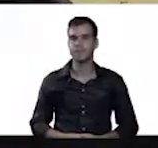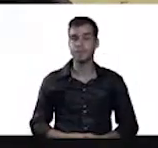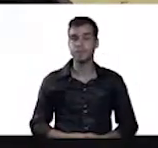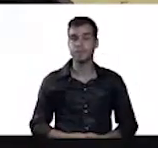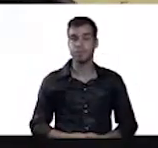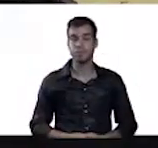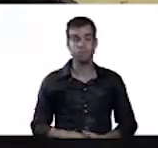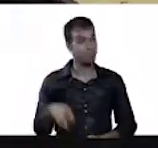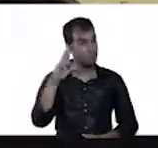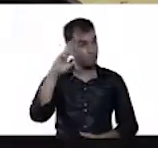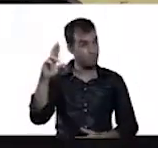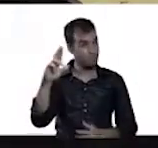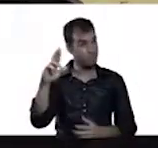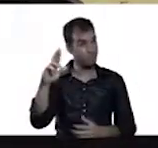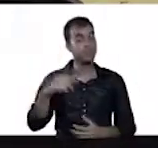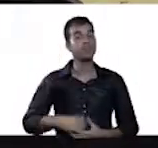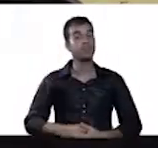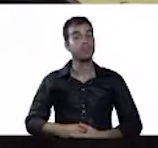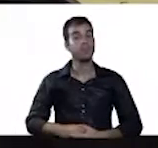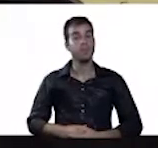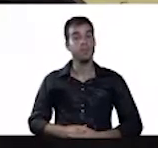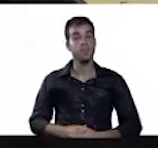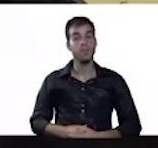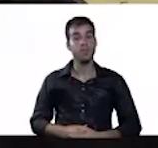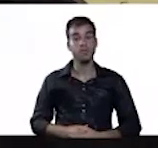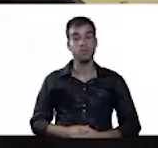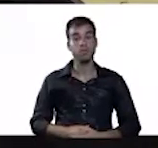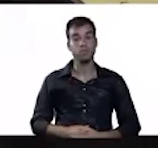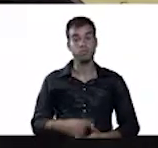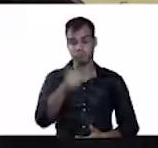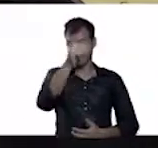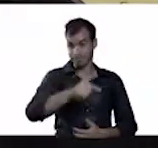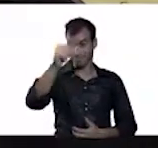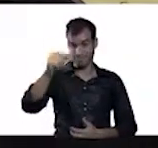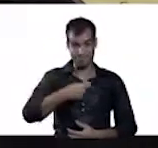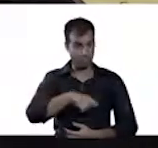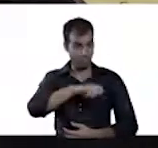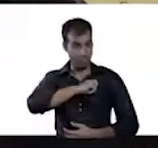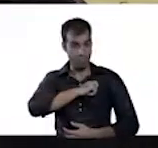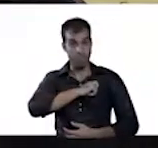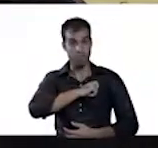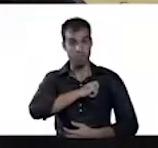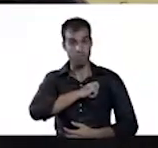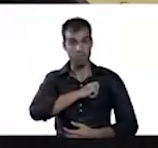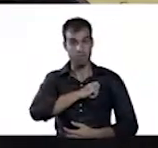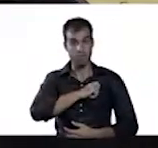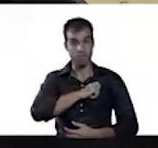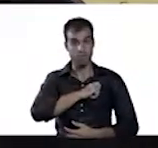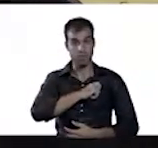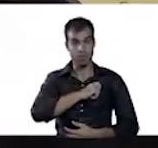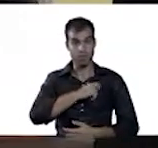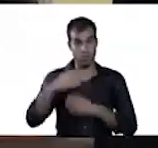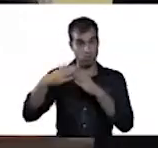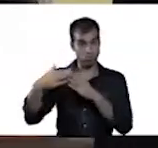peninsulares. Deben recordar que los españoles que venían a